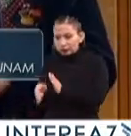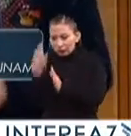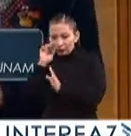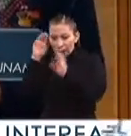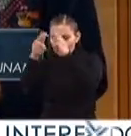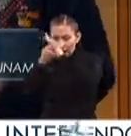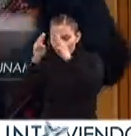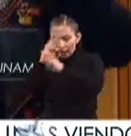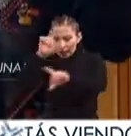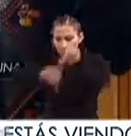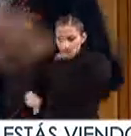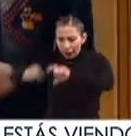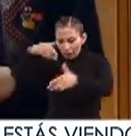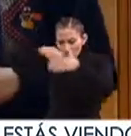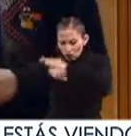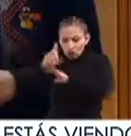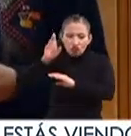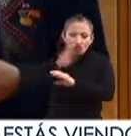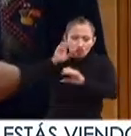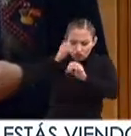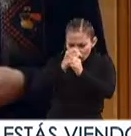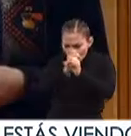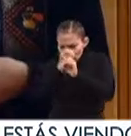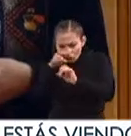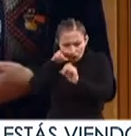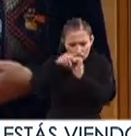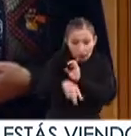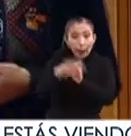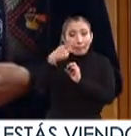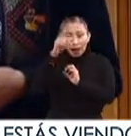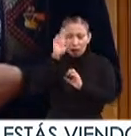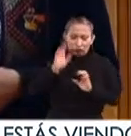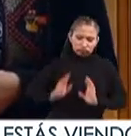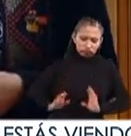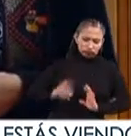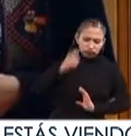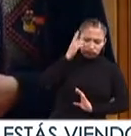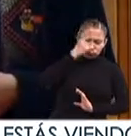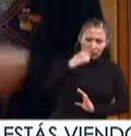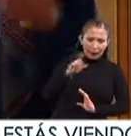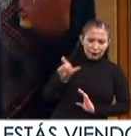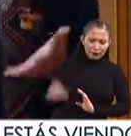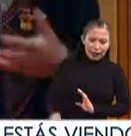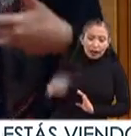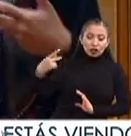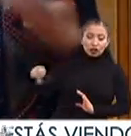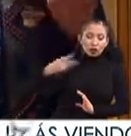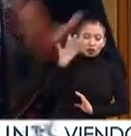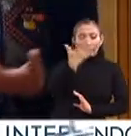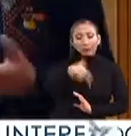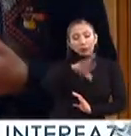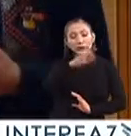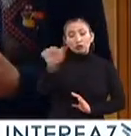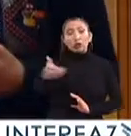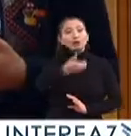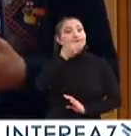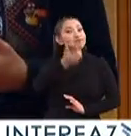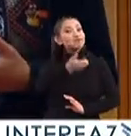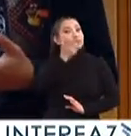donde está viendo química y se mete al laboratorio. Pero el perfil del estudiante eso busca y a eso se